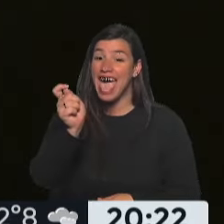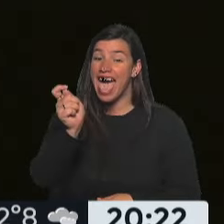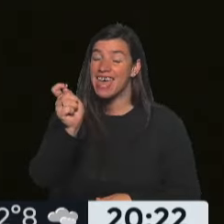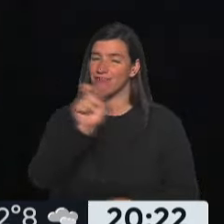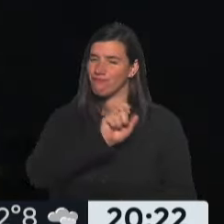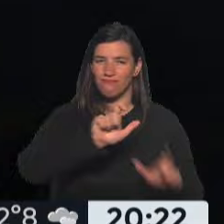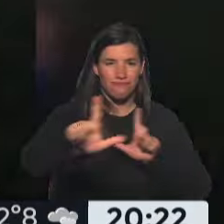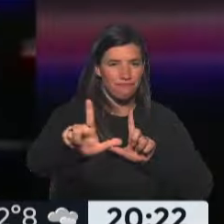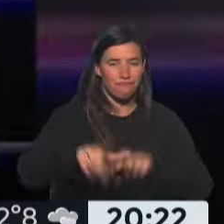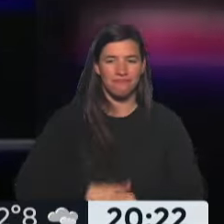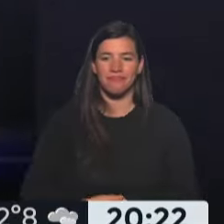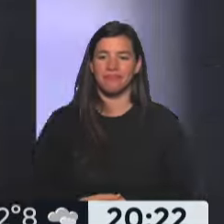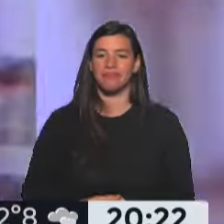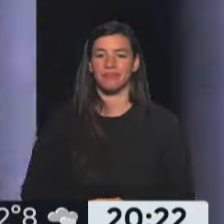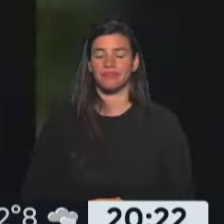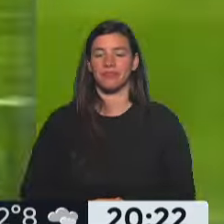Rodrigo.